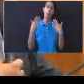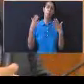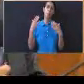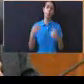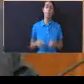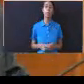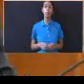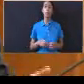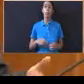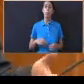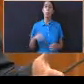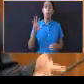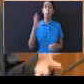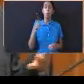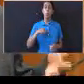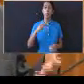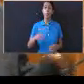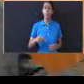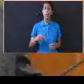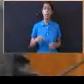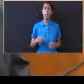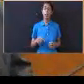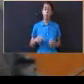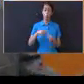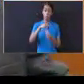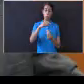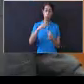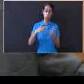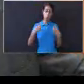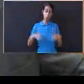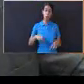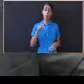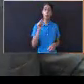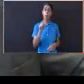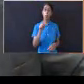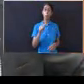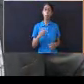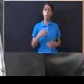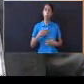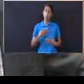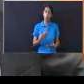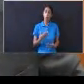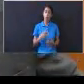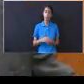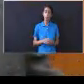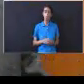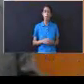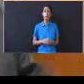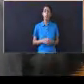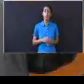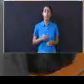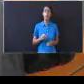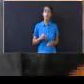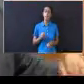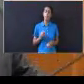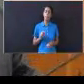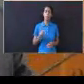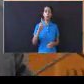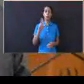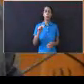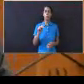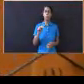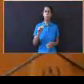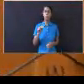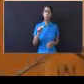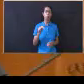confía. Y ahí puede haber un refrigerio, hermano, enorme para nuestras vidas. Entonces, no se distraiga